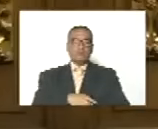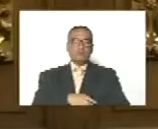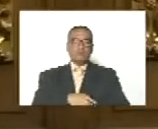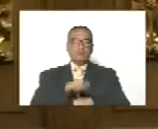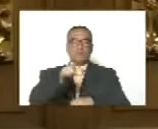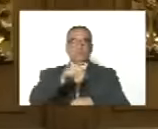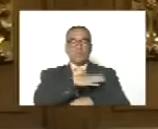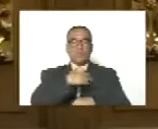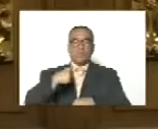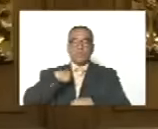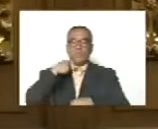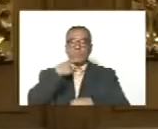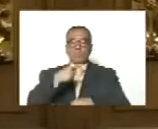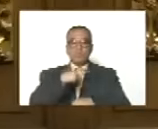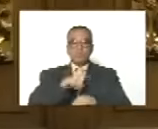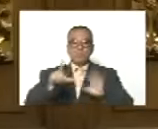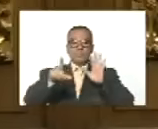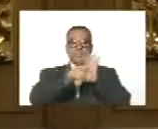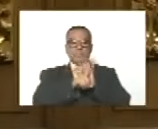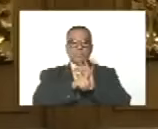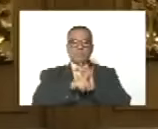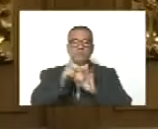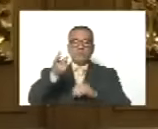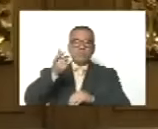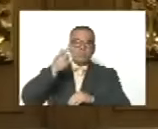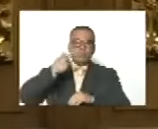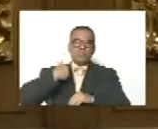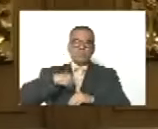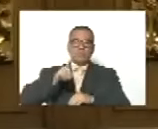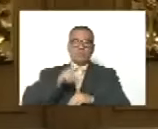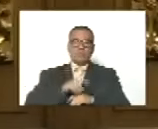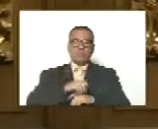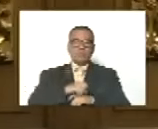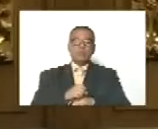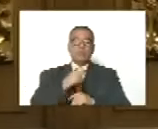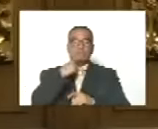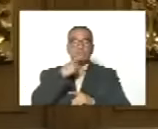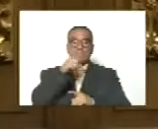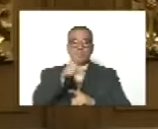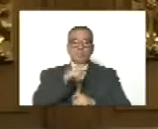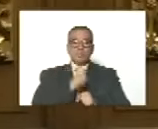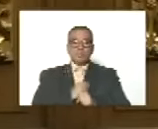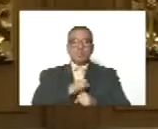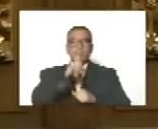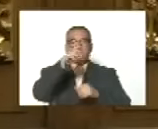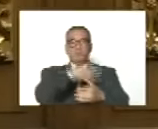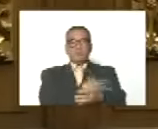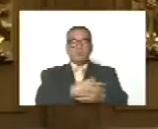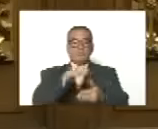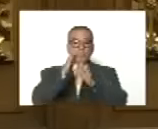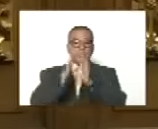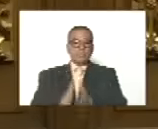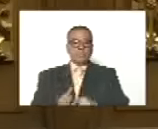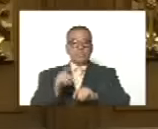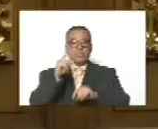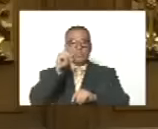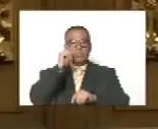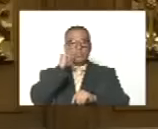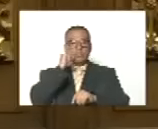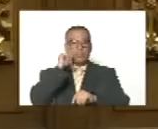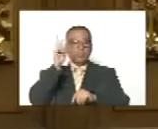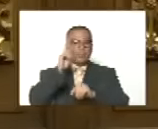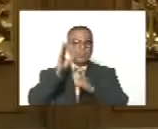Esto quiere decir que esta ley tendrá una influencia de más de 1 millón de venezolanos